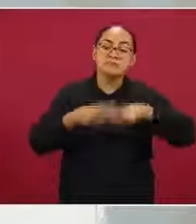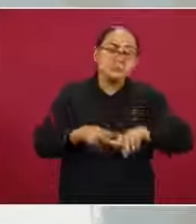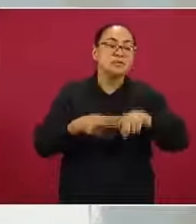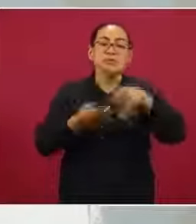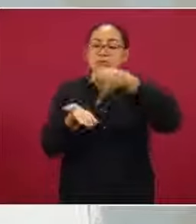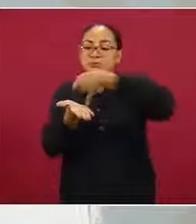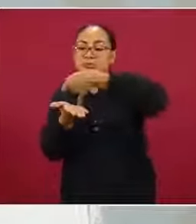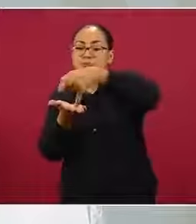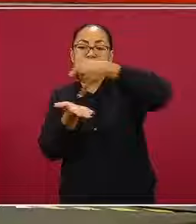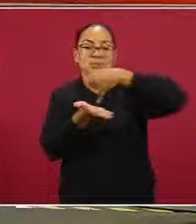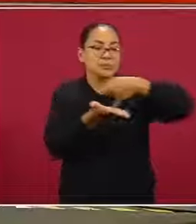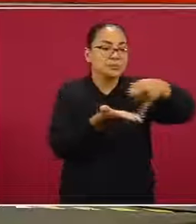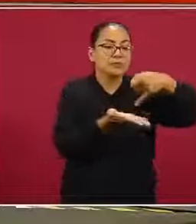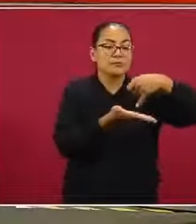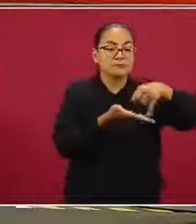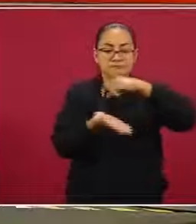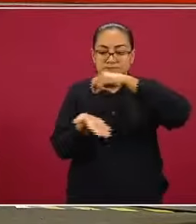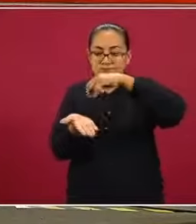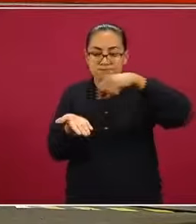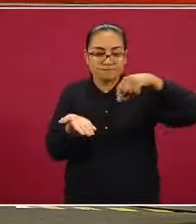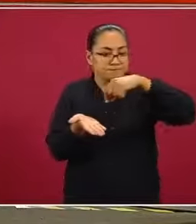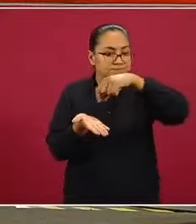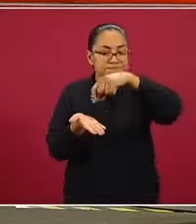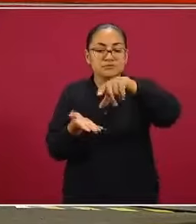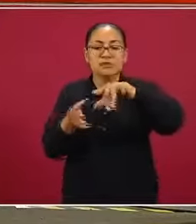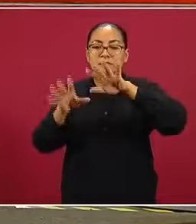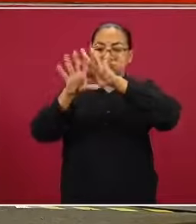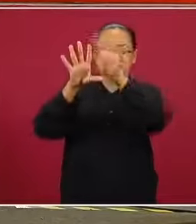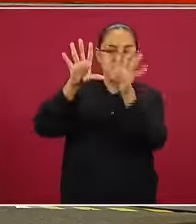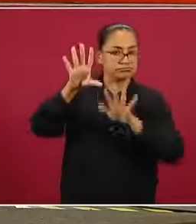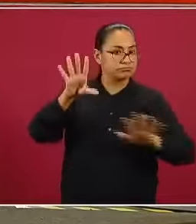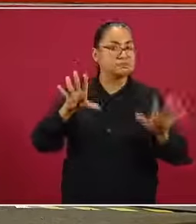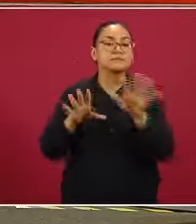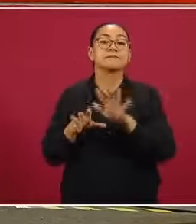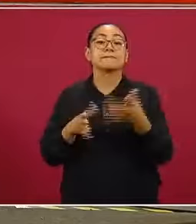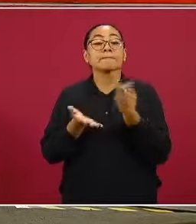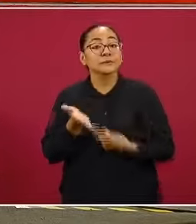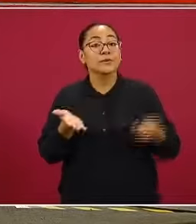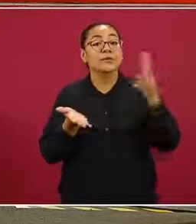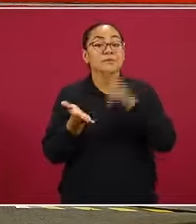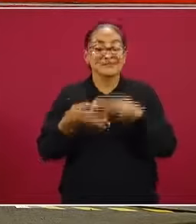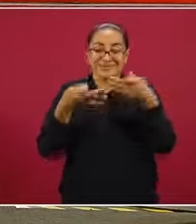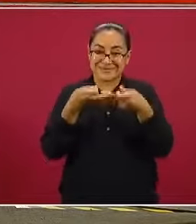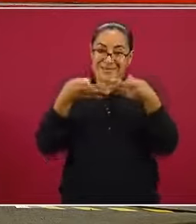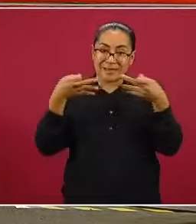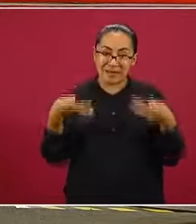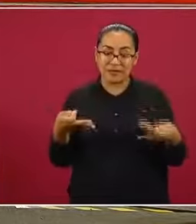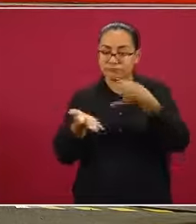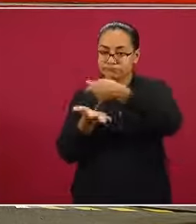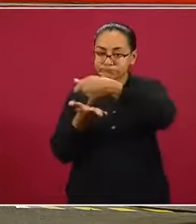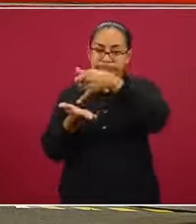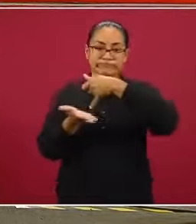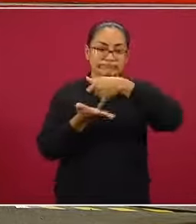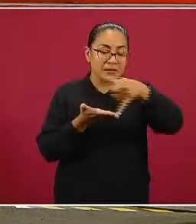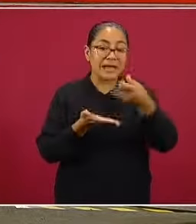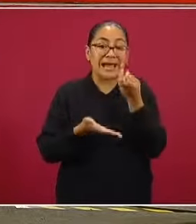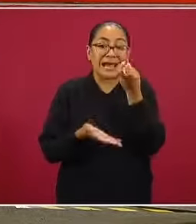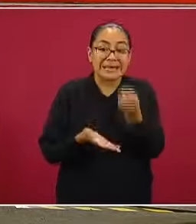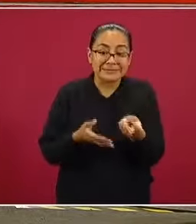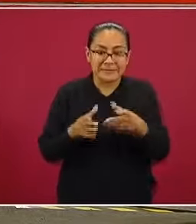más que duplicar el territorio sembrado actualmente. Entonces también creemos que ahí tenemos una gran potencial de aumentar mucho